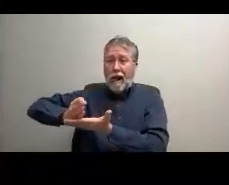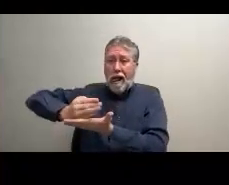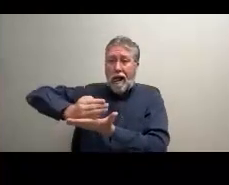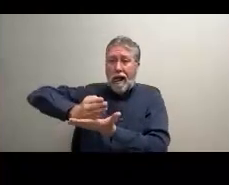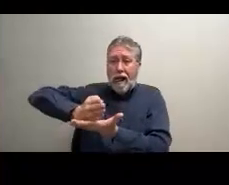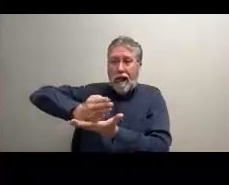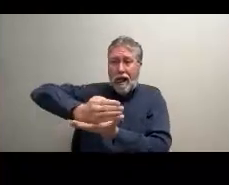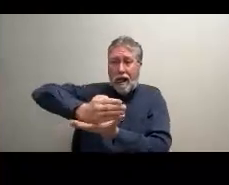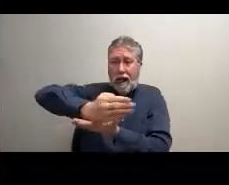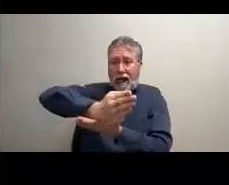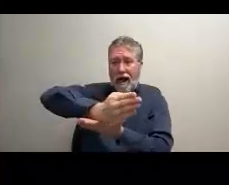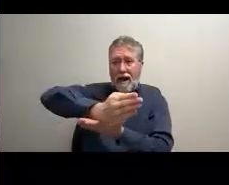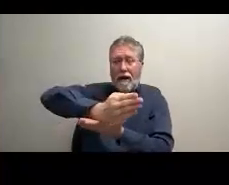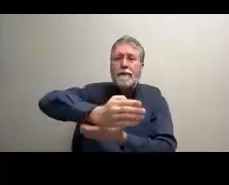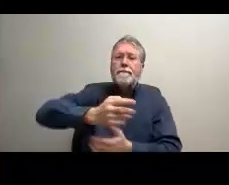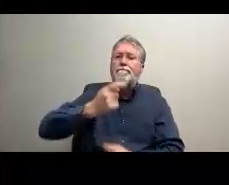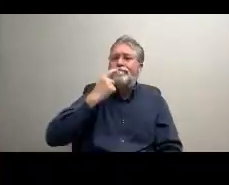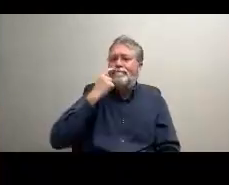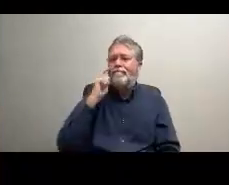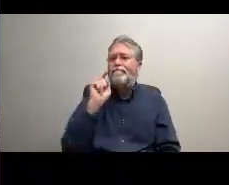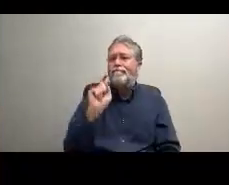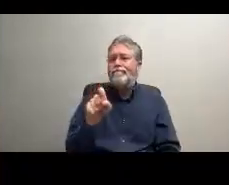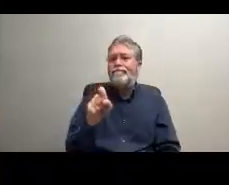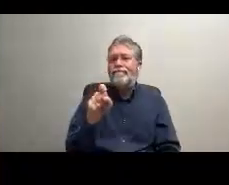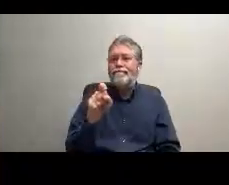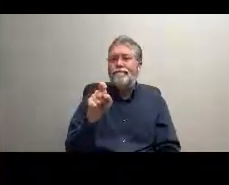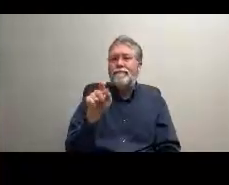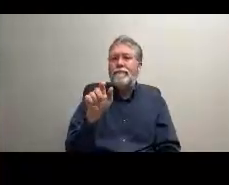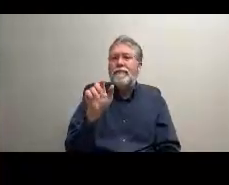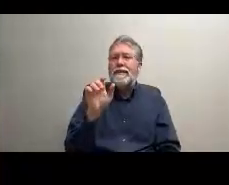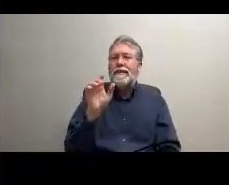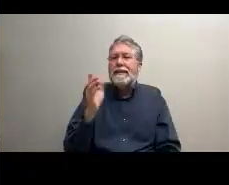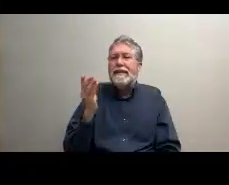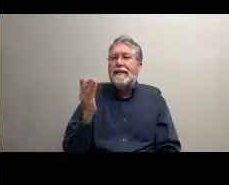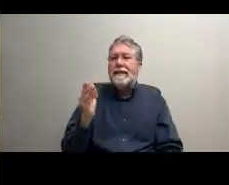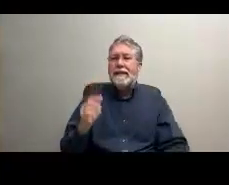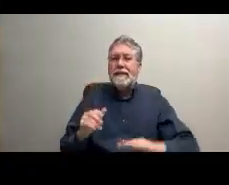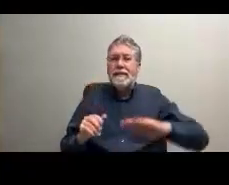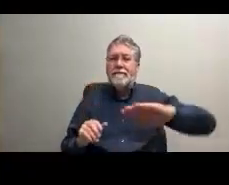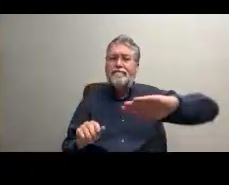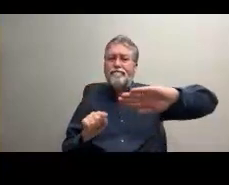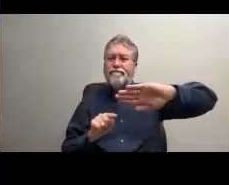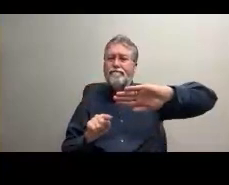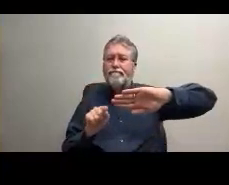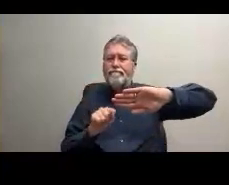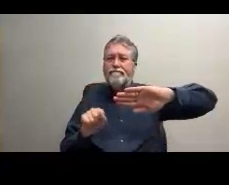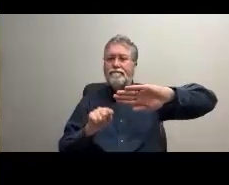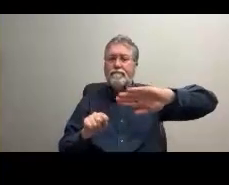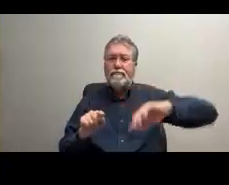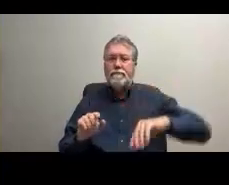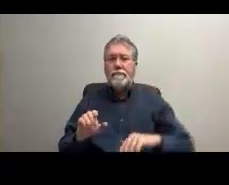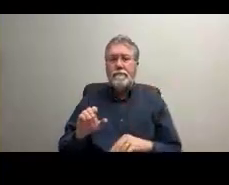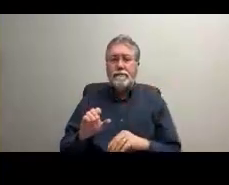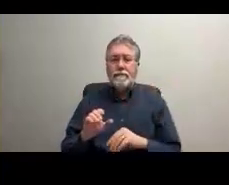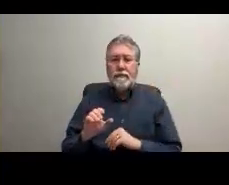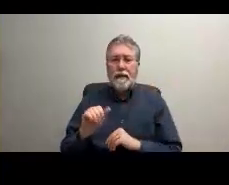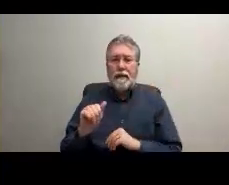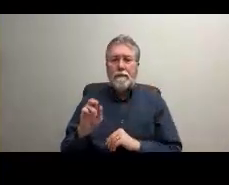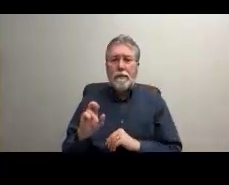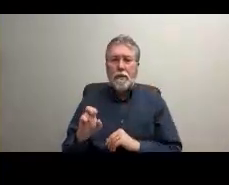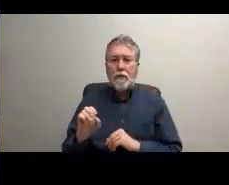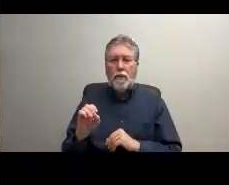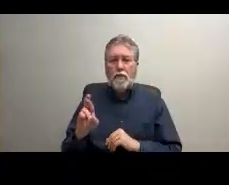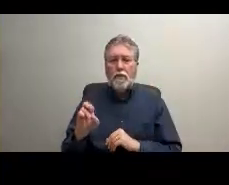que pasaba. Puedo ver que la zona de la isla, tal vez cerca de Cabo Rojo, parece estar afectada en gran medida abajo a